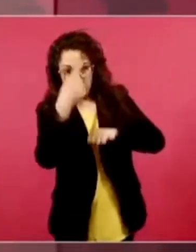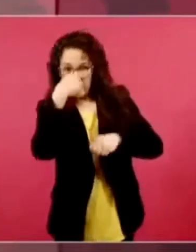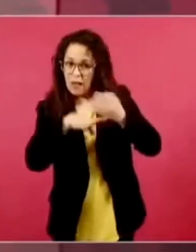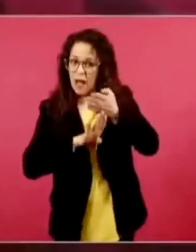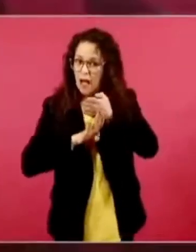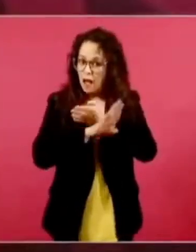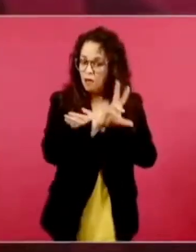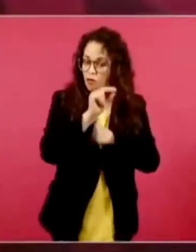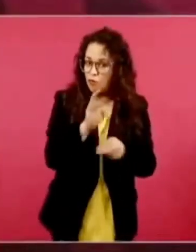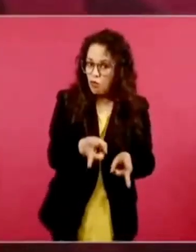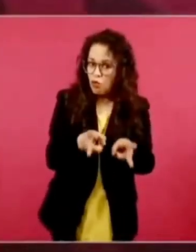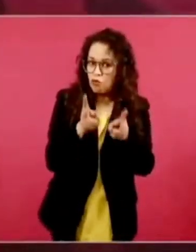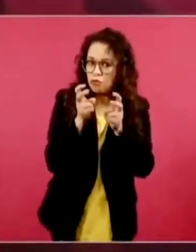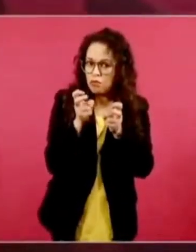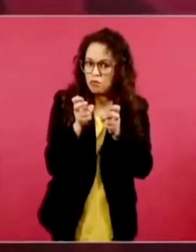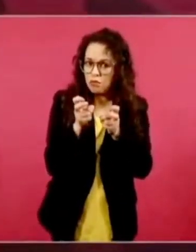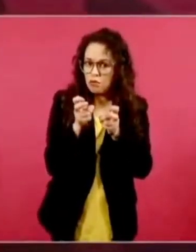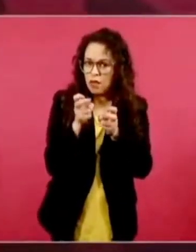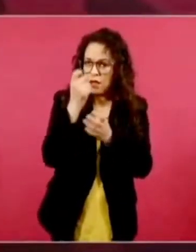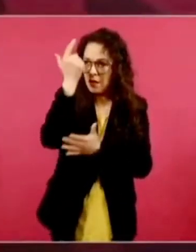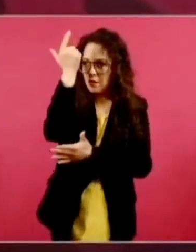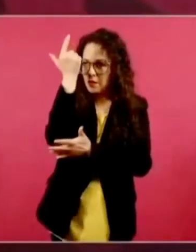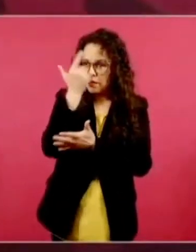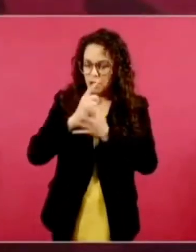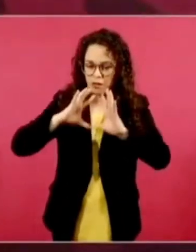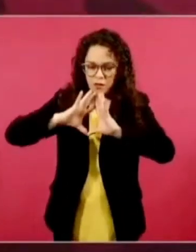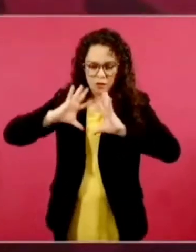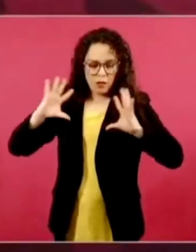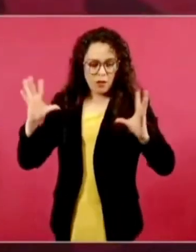hemos ahorrado hasta ahora